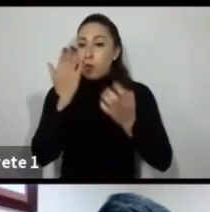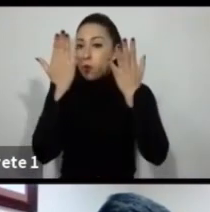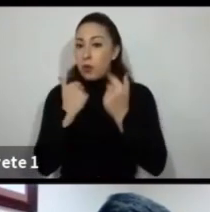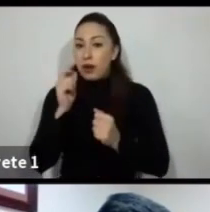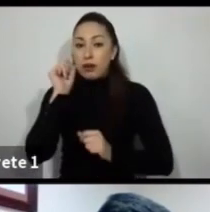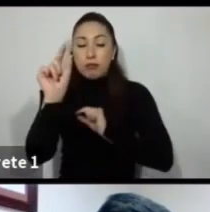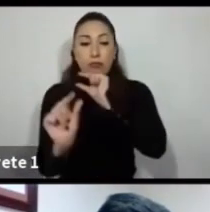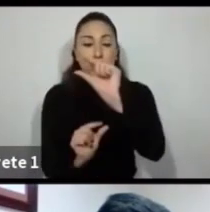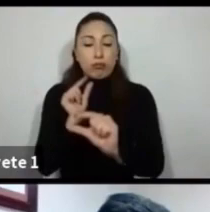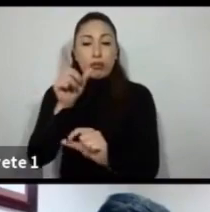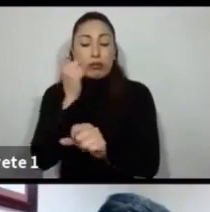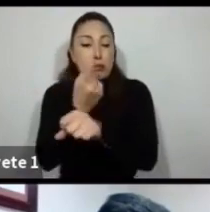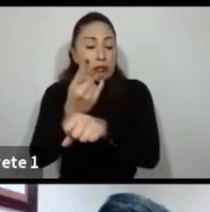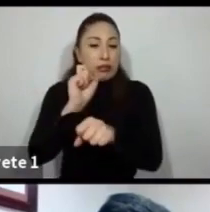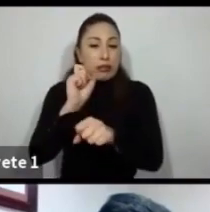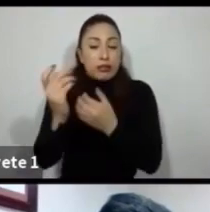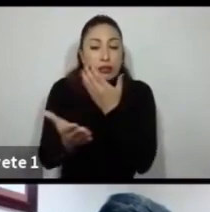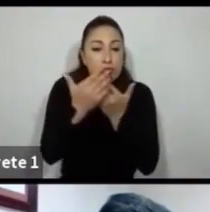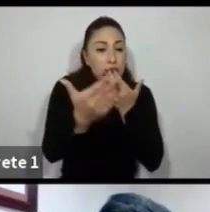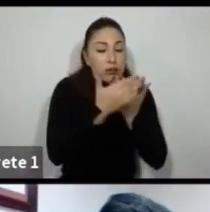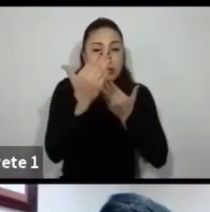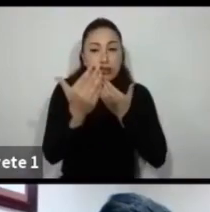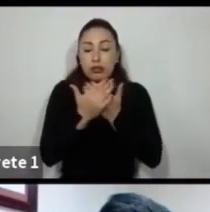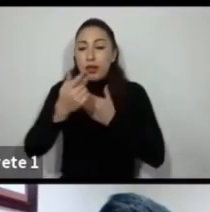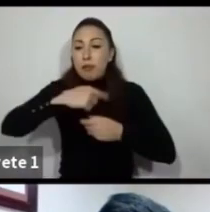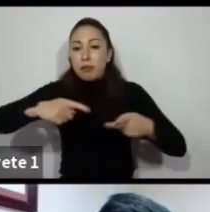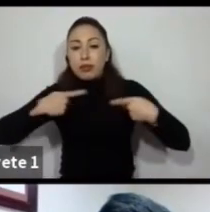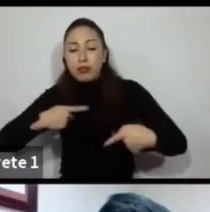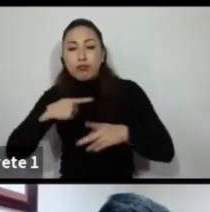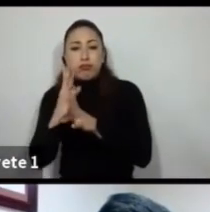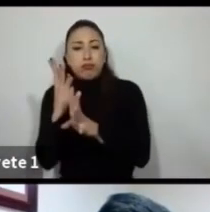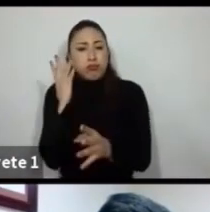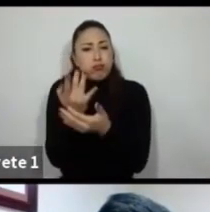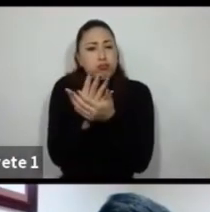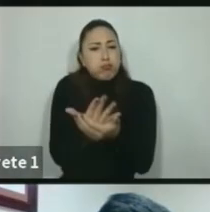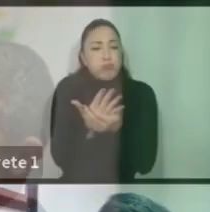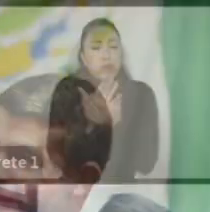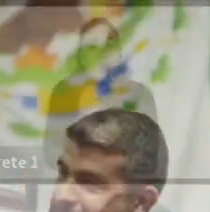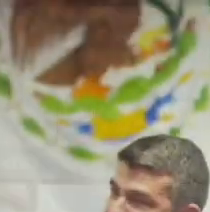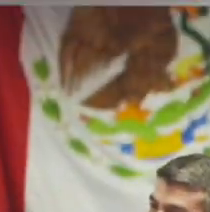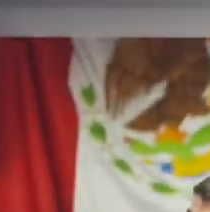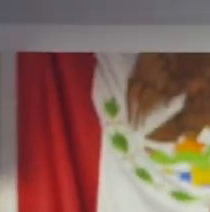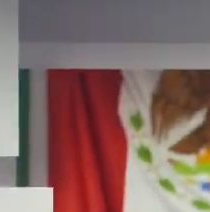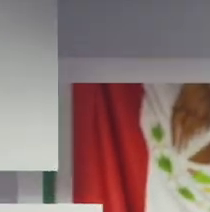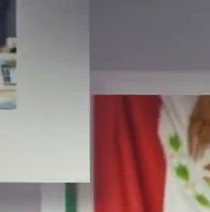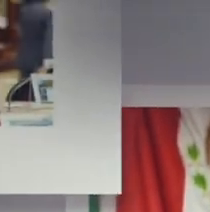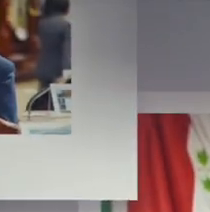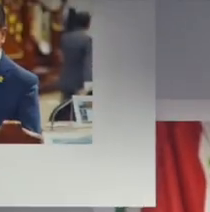casi al tope y la saturación de las camas hospitalarias.